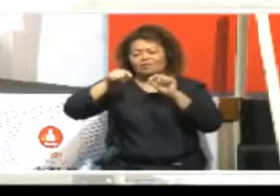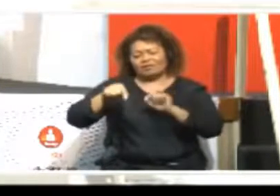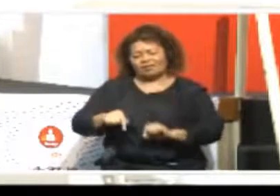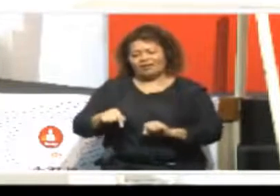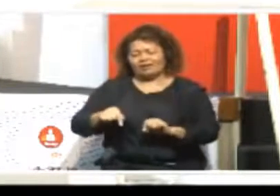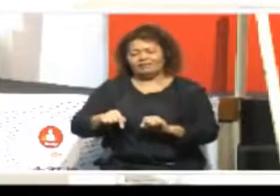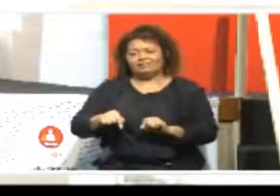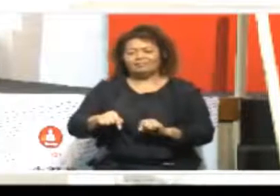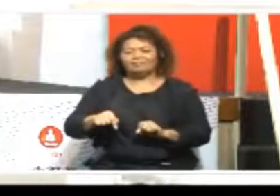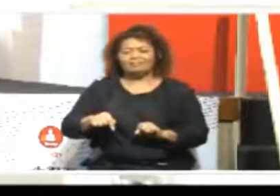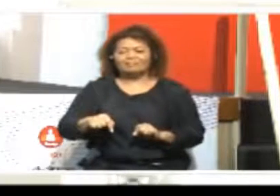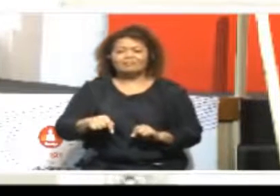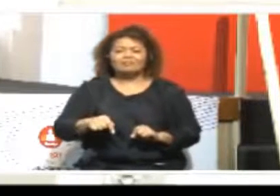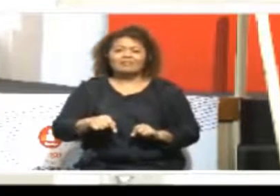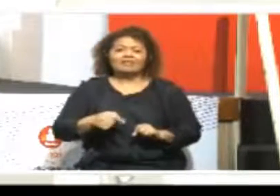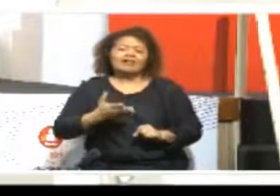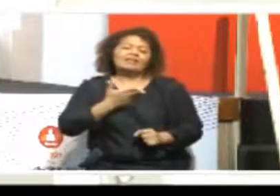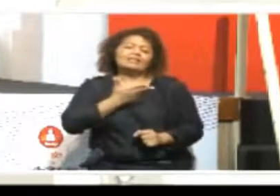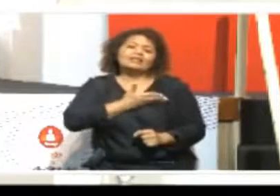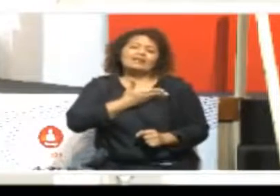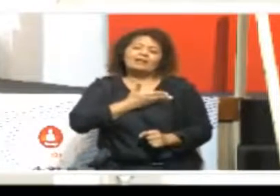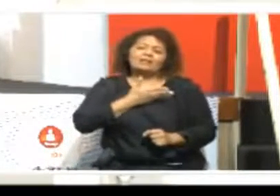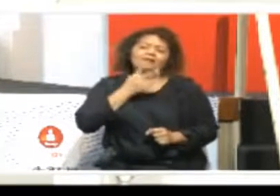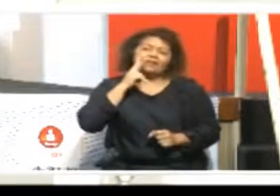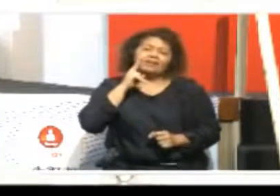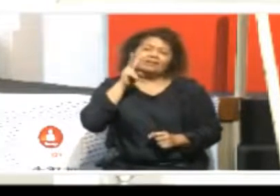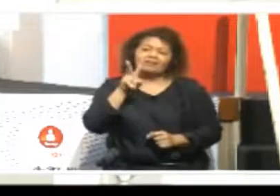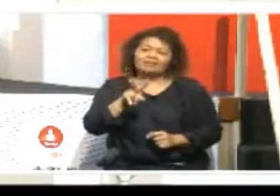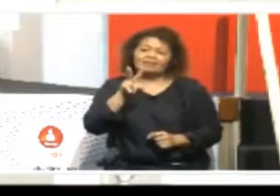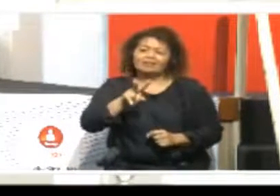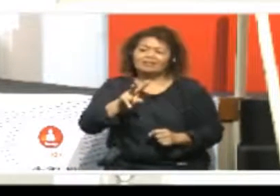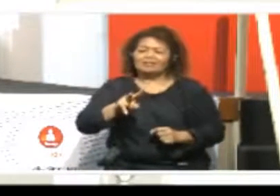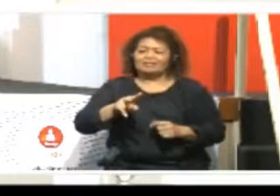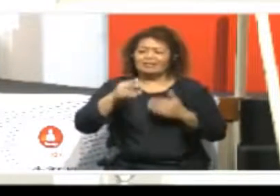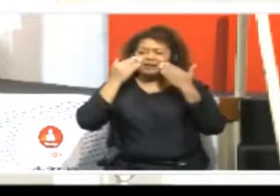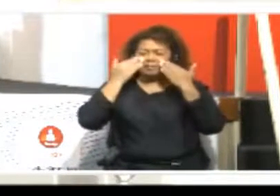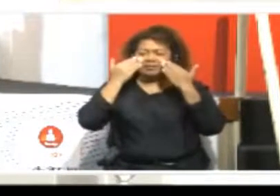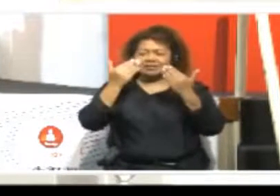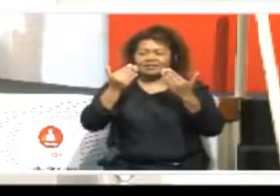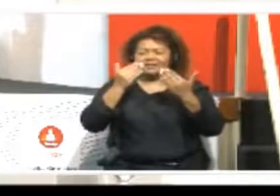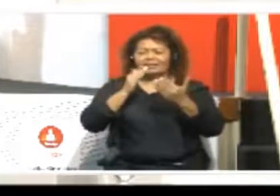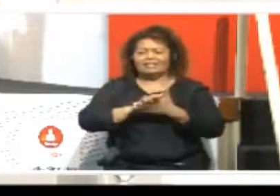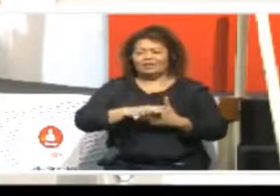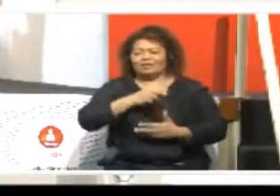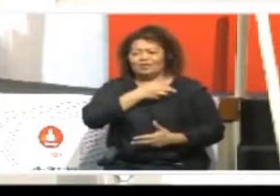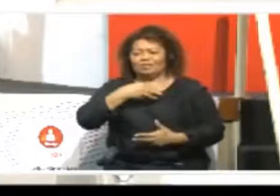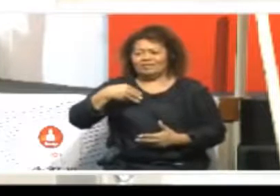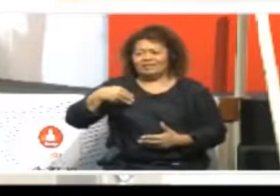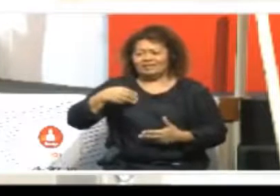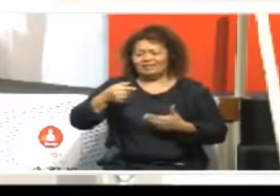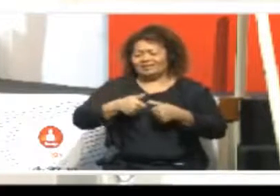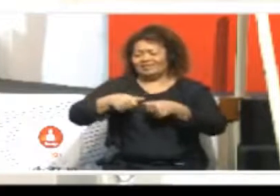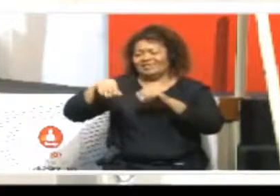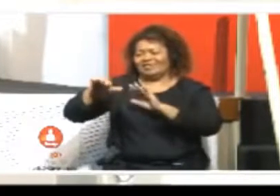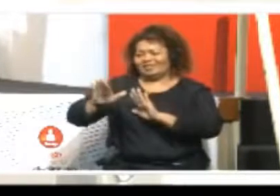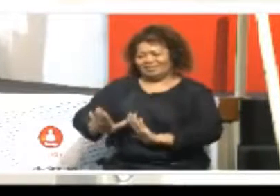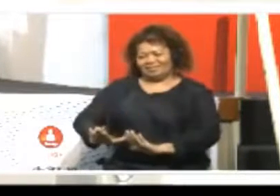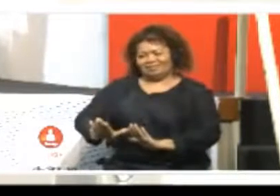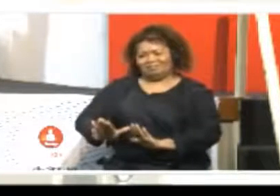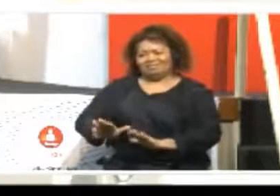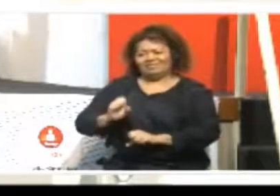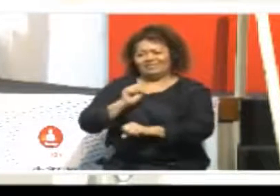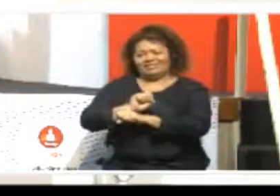defraudarlo. Es la primera vez que dicto una charla y que un ministro está presente. Muchísimas gracias.